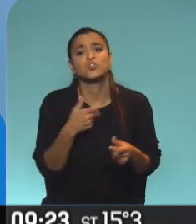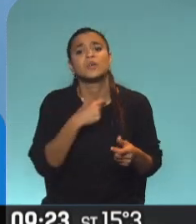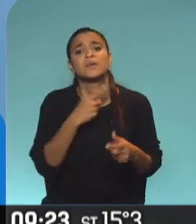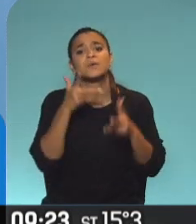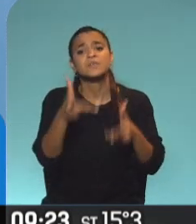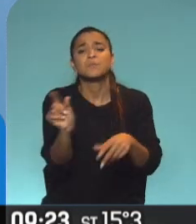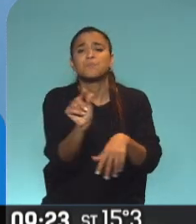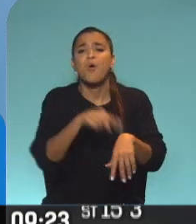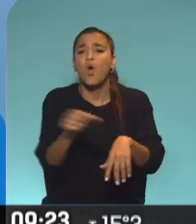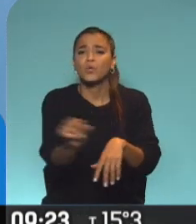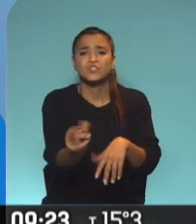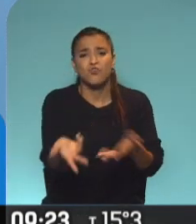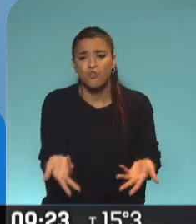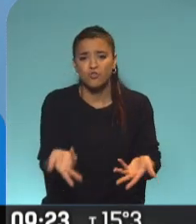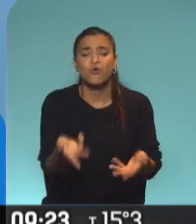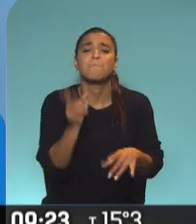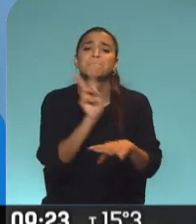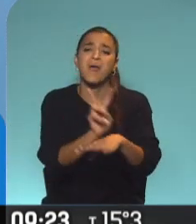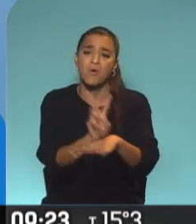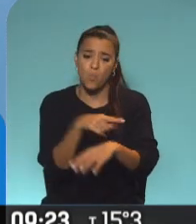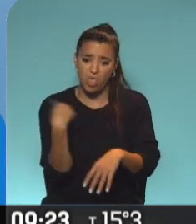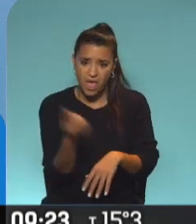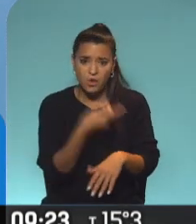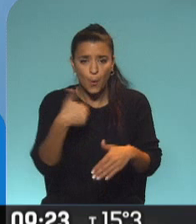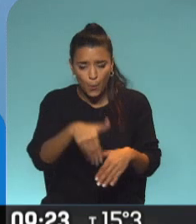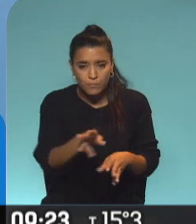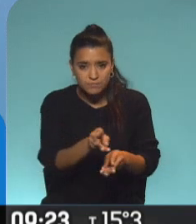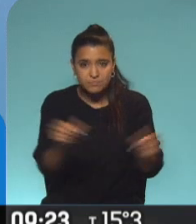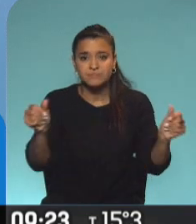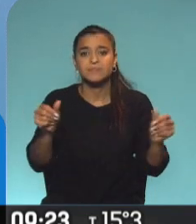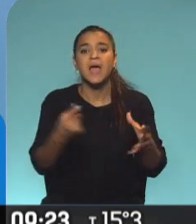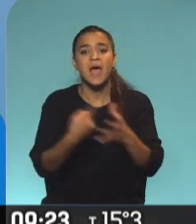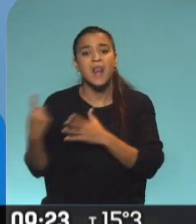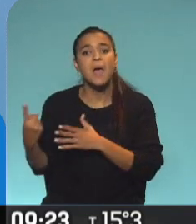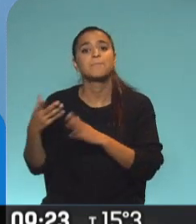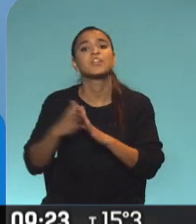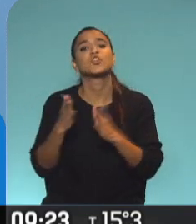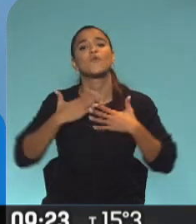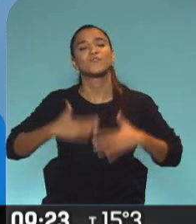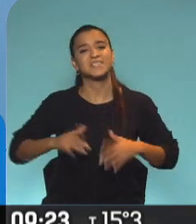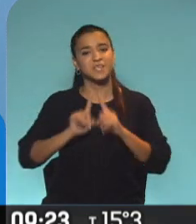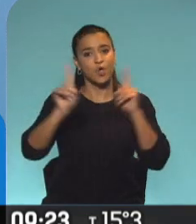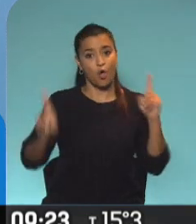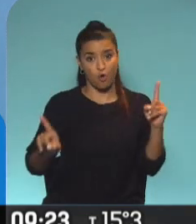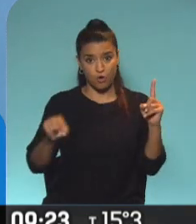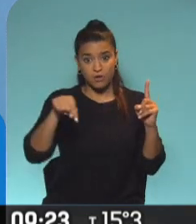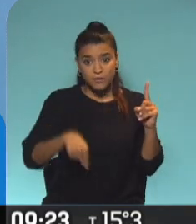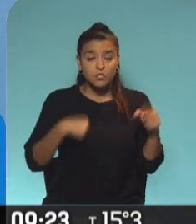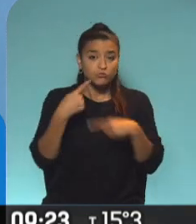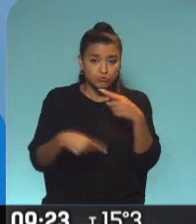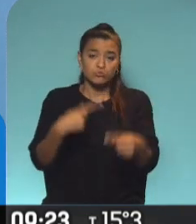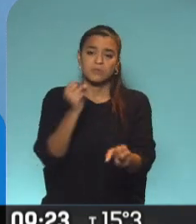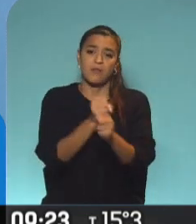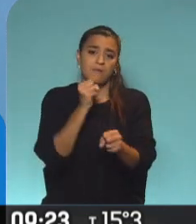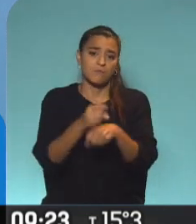esto es provisorio, que es para cuidarnos, que va a pasar, que el aislamiento es físico, pero que mientras dure seguimos